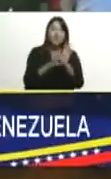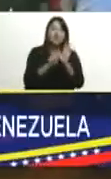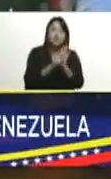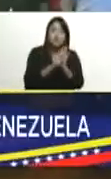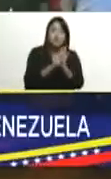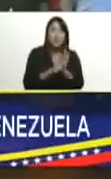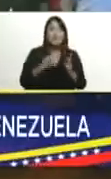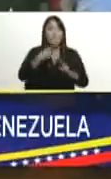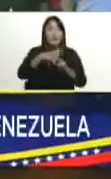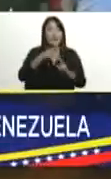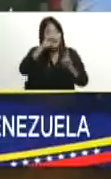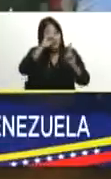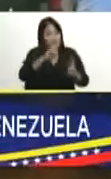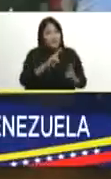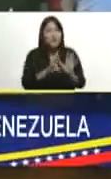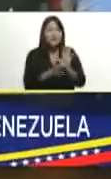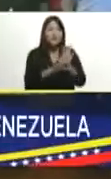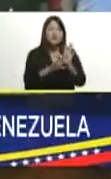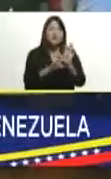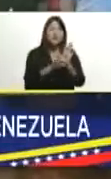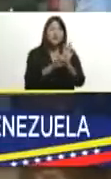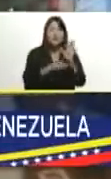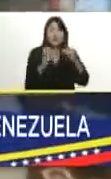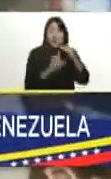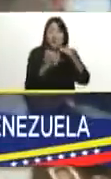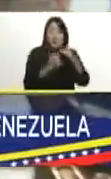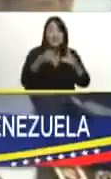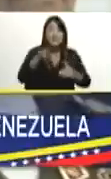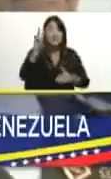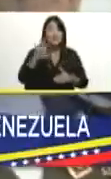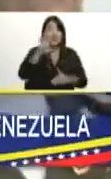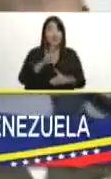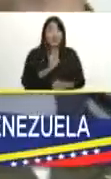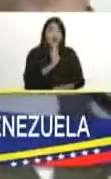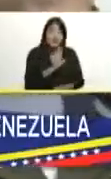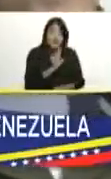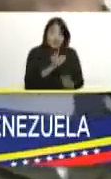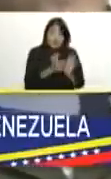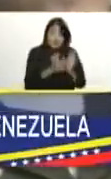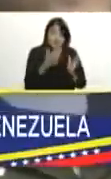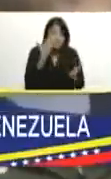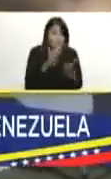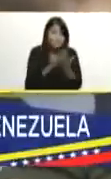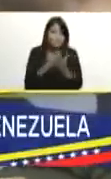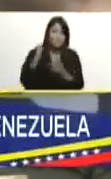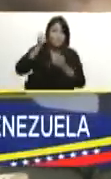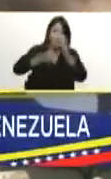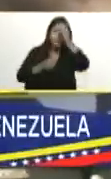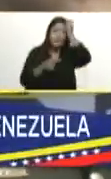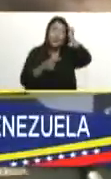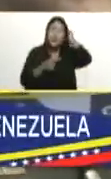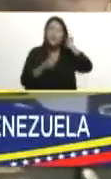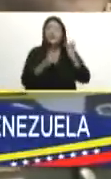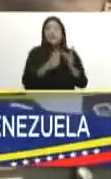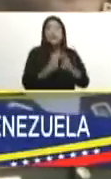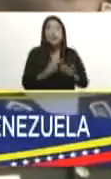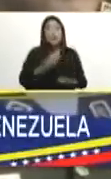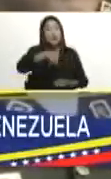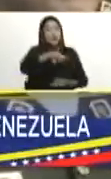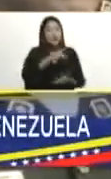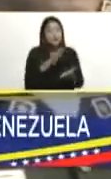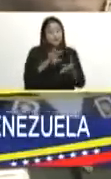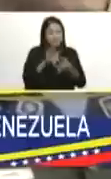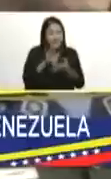respeto a las instituciones del Estado, como históricamente lo hemos demostrado, ratificamos absoluta